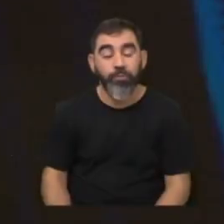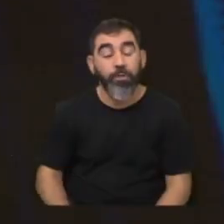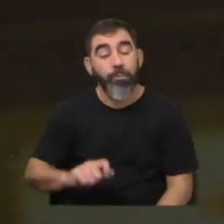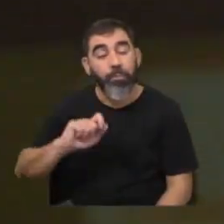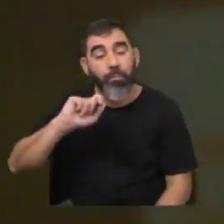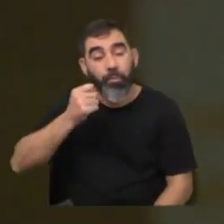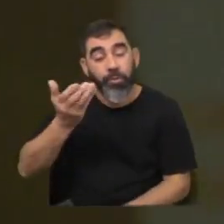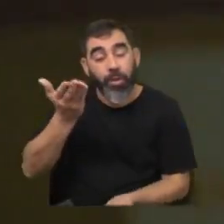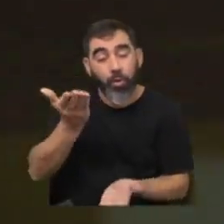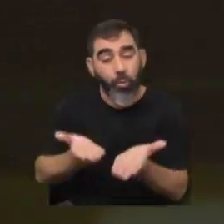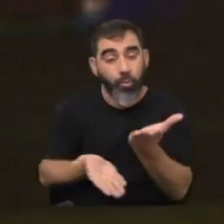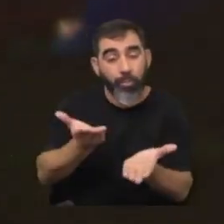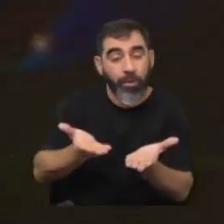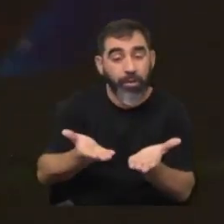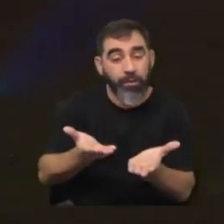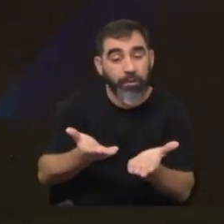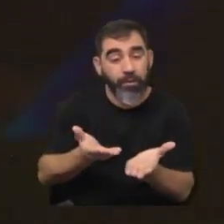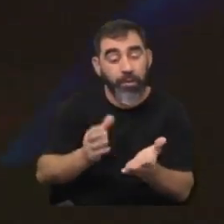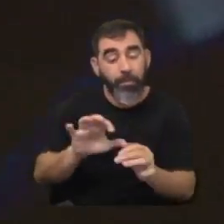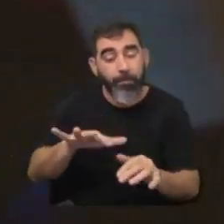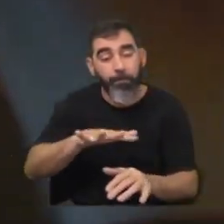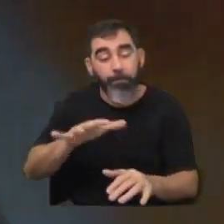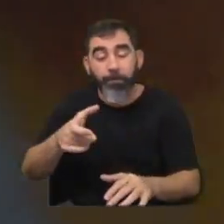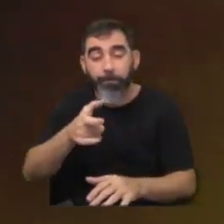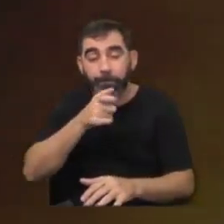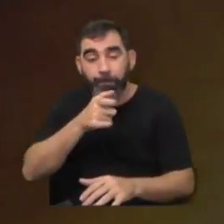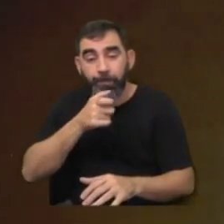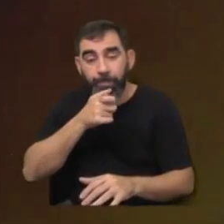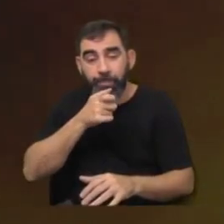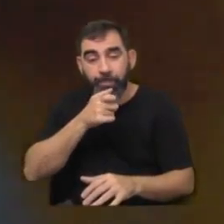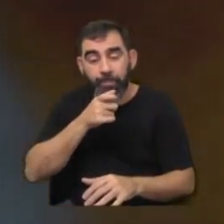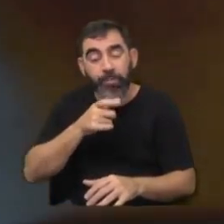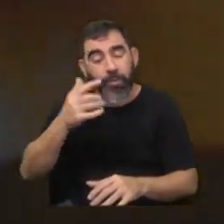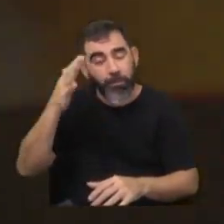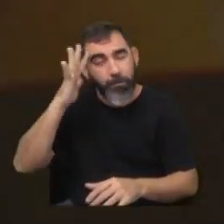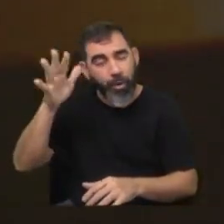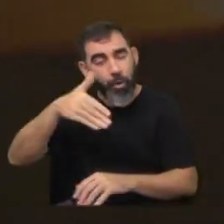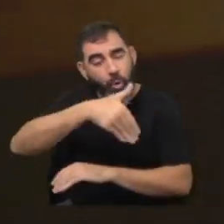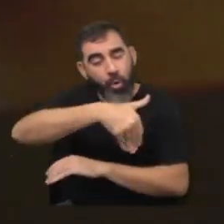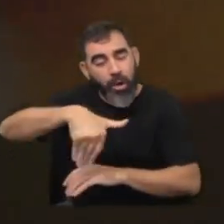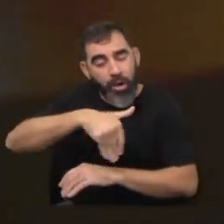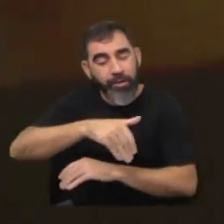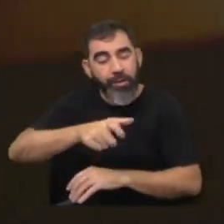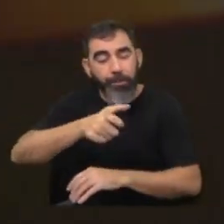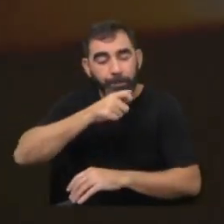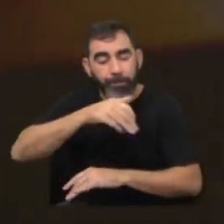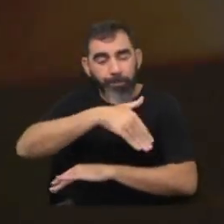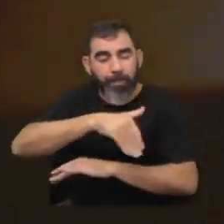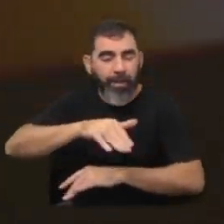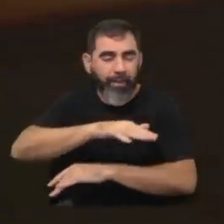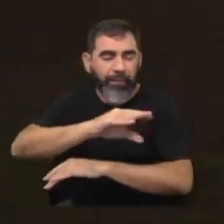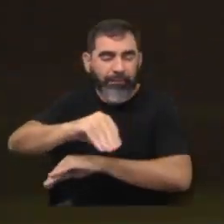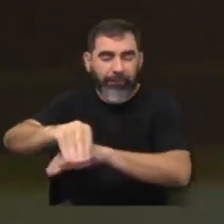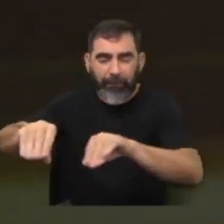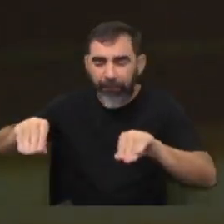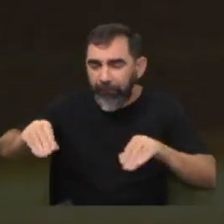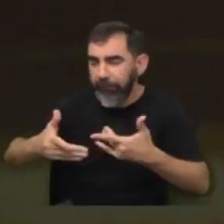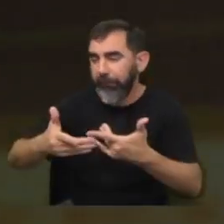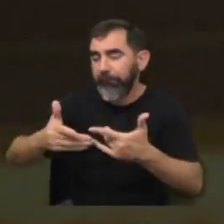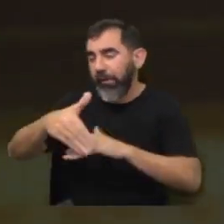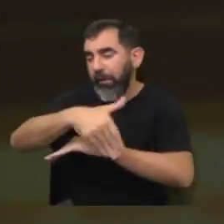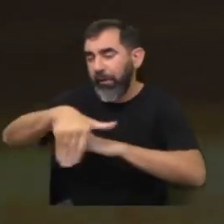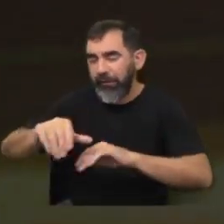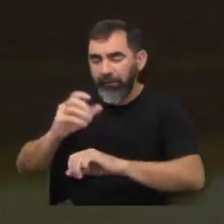La comparación de la... ¿Sabés que alguna vez se me había pasado? No tanto por una calle empedrada, pero sí por un camino, no sé, de tierra, de